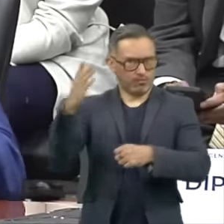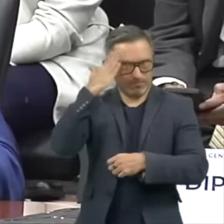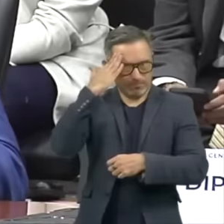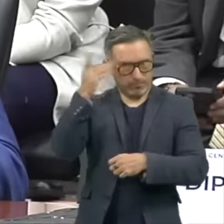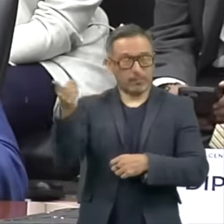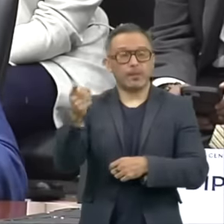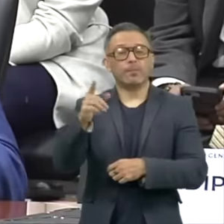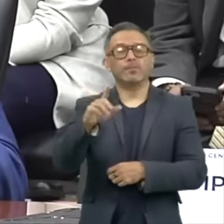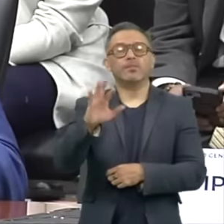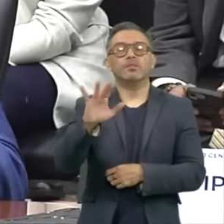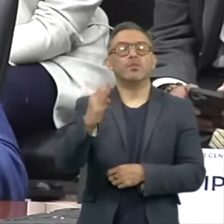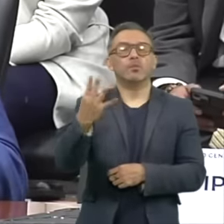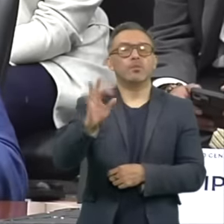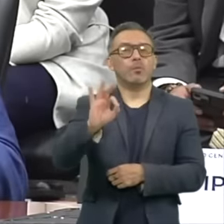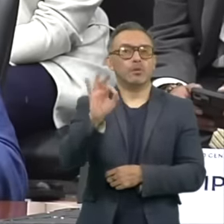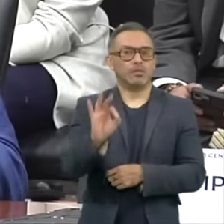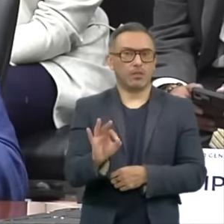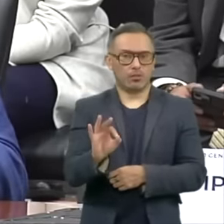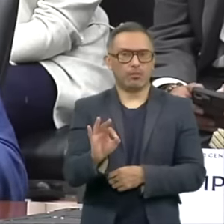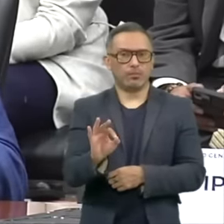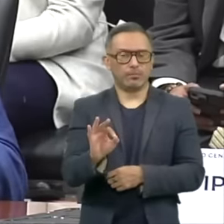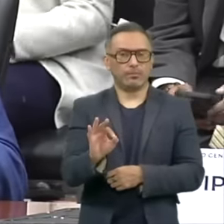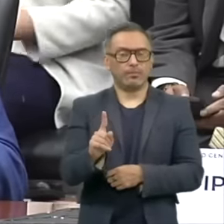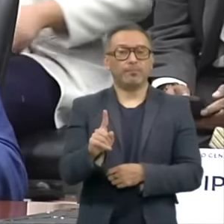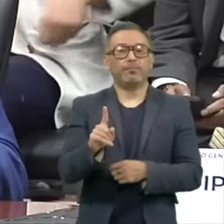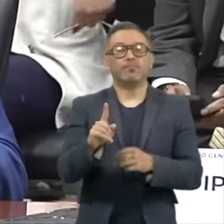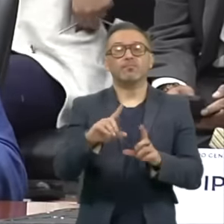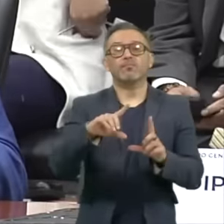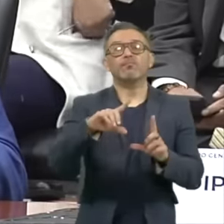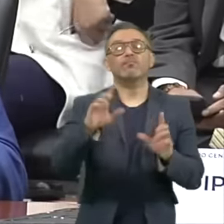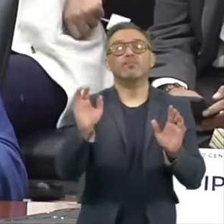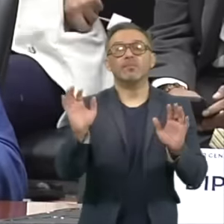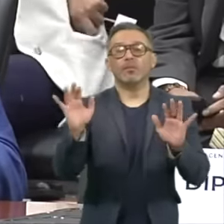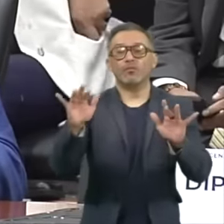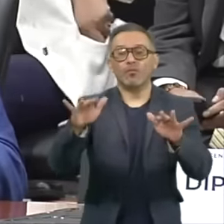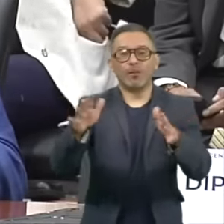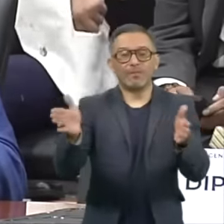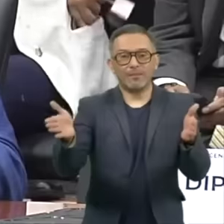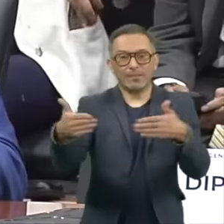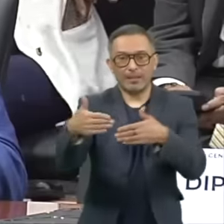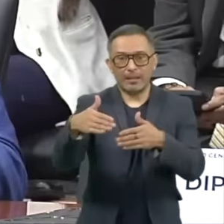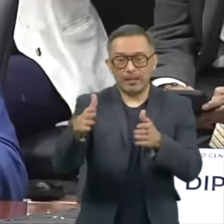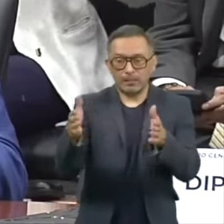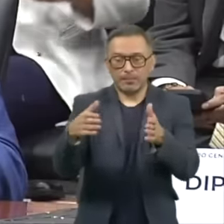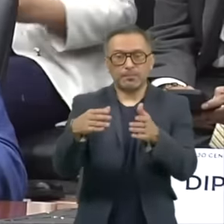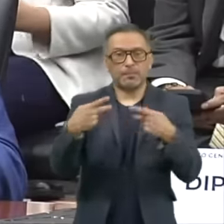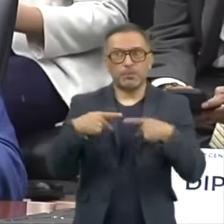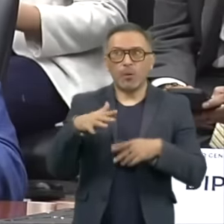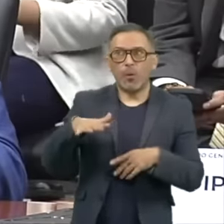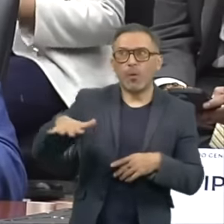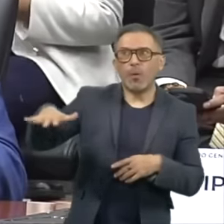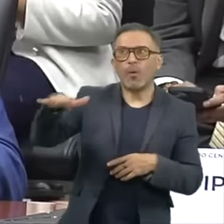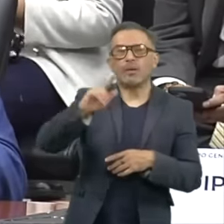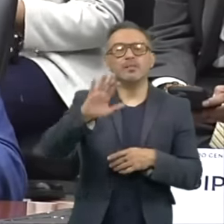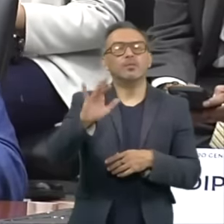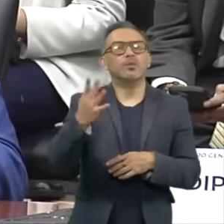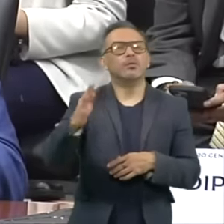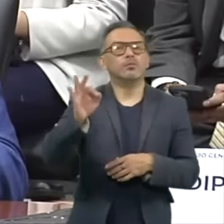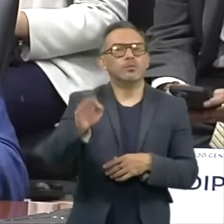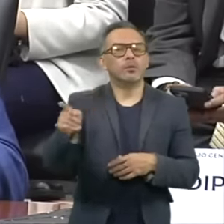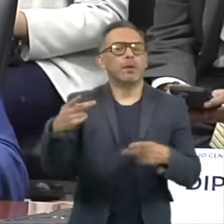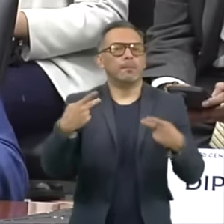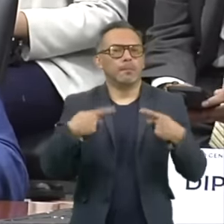54%, el 54% de los votos en las urnas. Fue lo que la sociedad, la ciudadanía, el